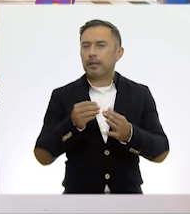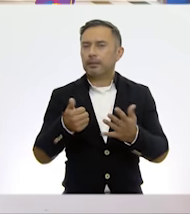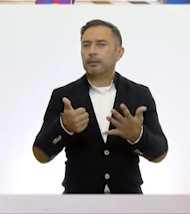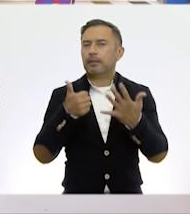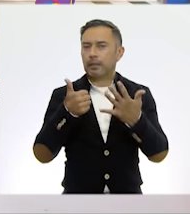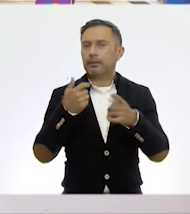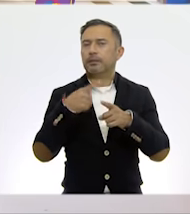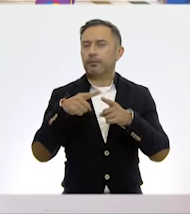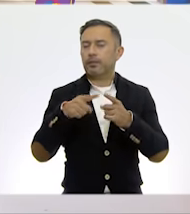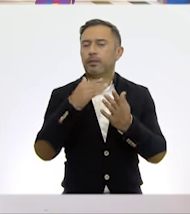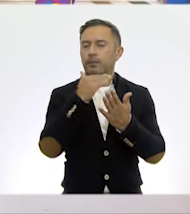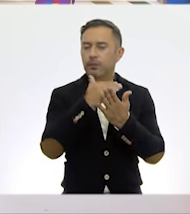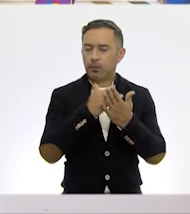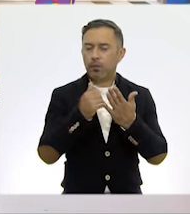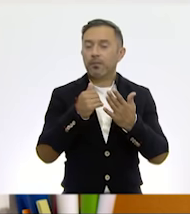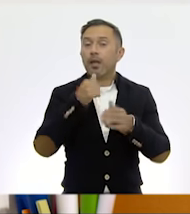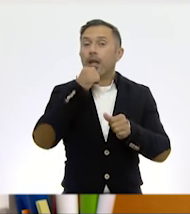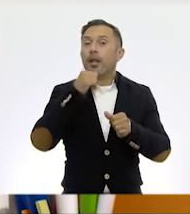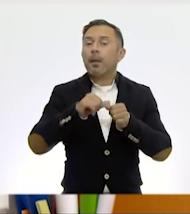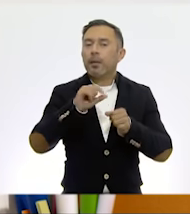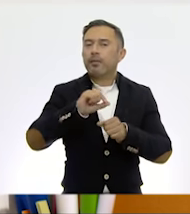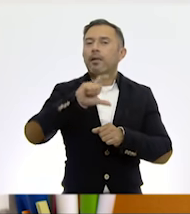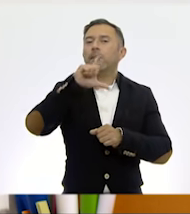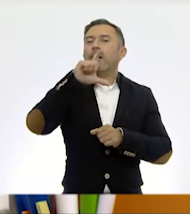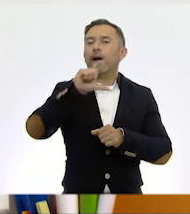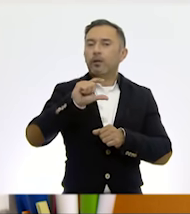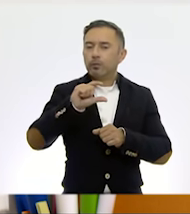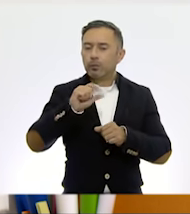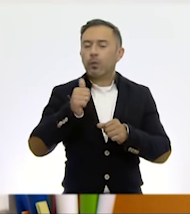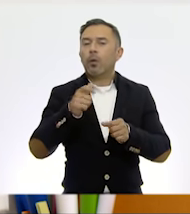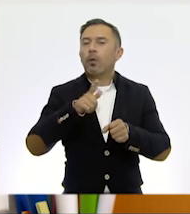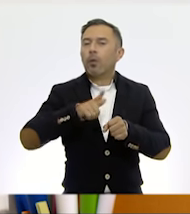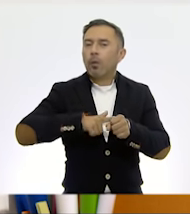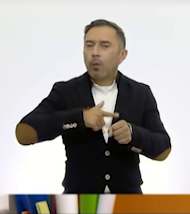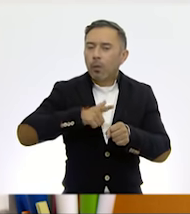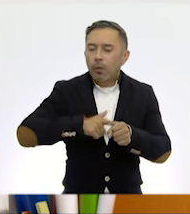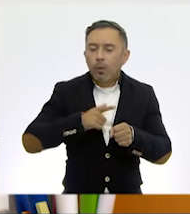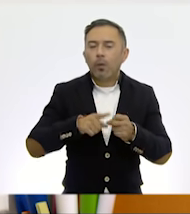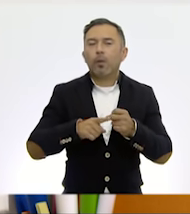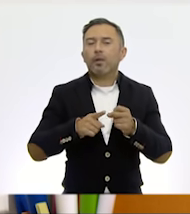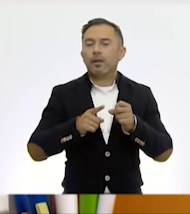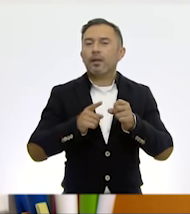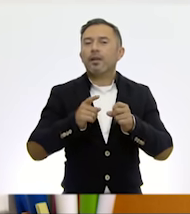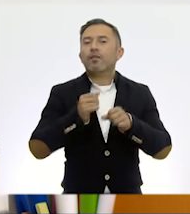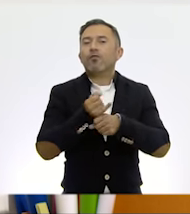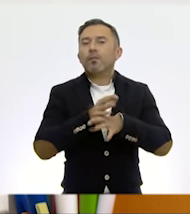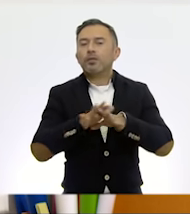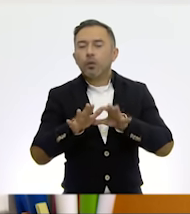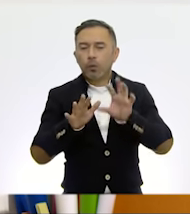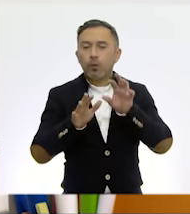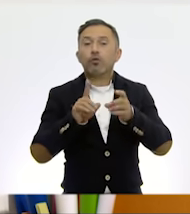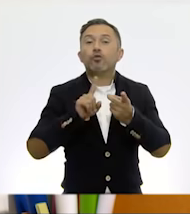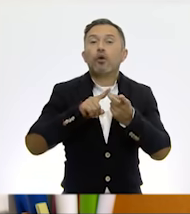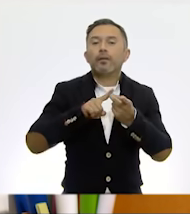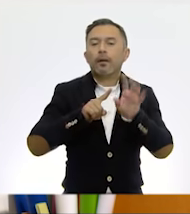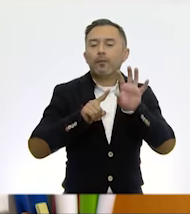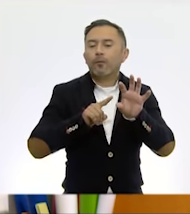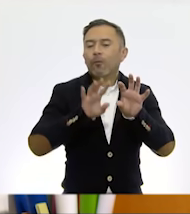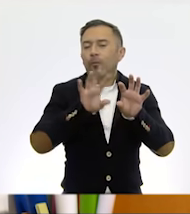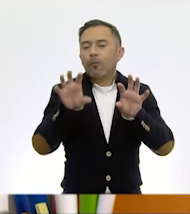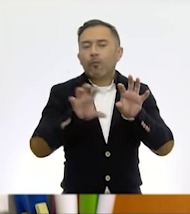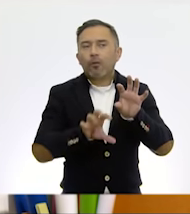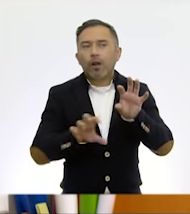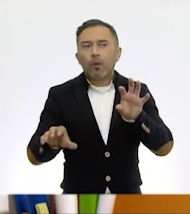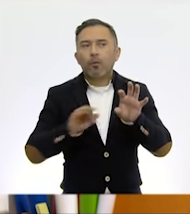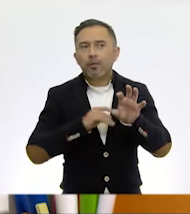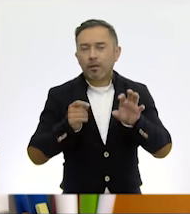tamaño de la letra, color del tríptico, distribución de la información? Si tenía imágenes y la presentación.